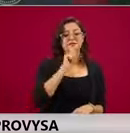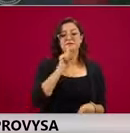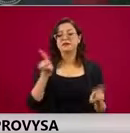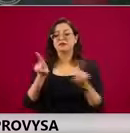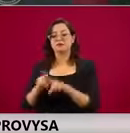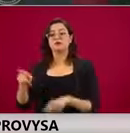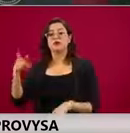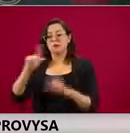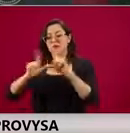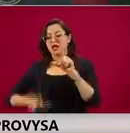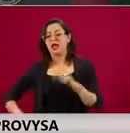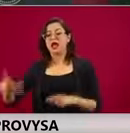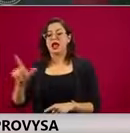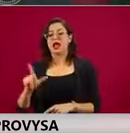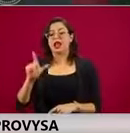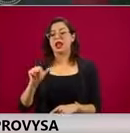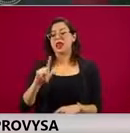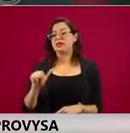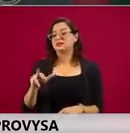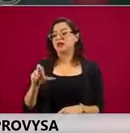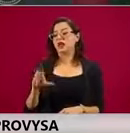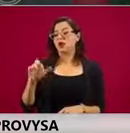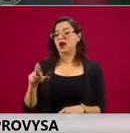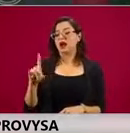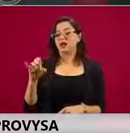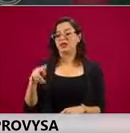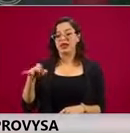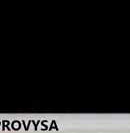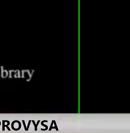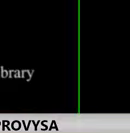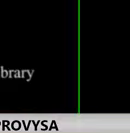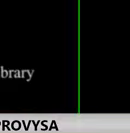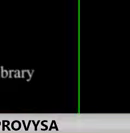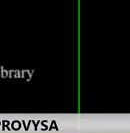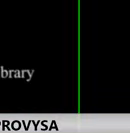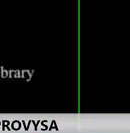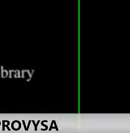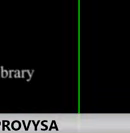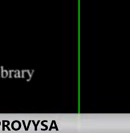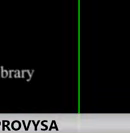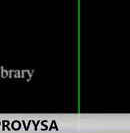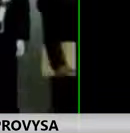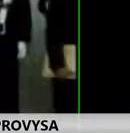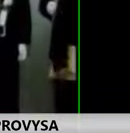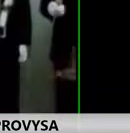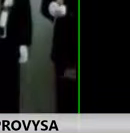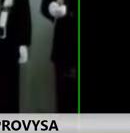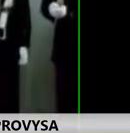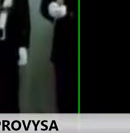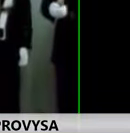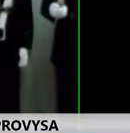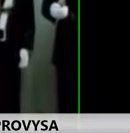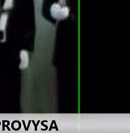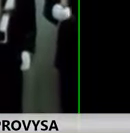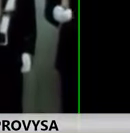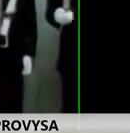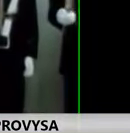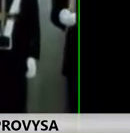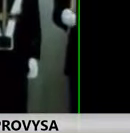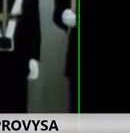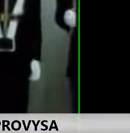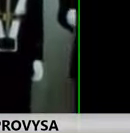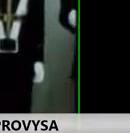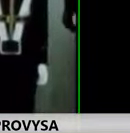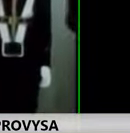Reagan, pues recibió tanto a José López Portillo como a Miguel de la Madrid, ¿no? Y lo recibió